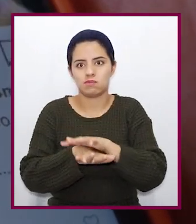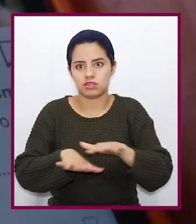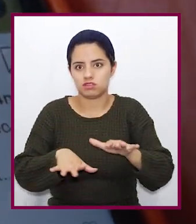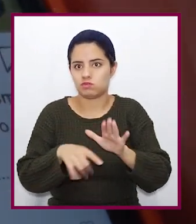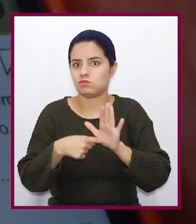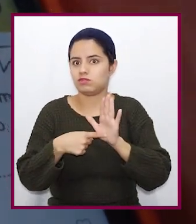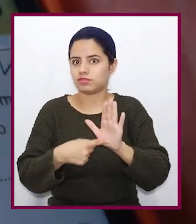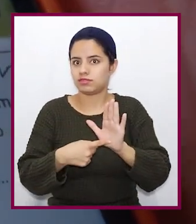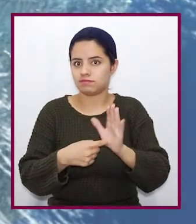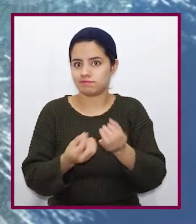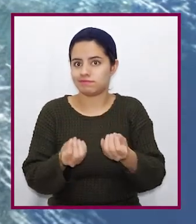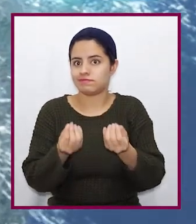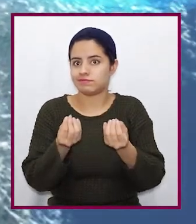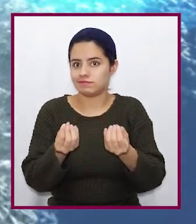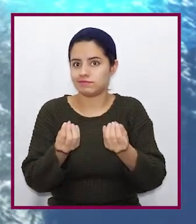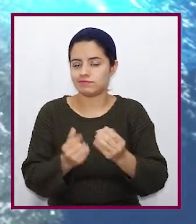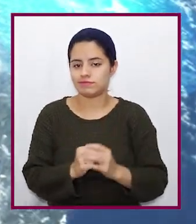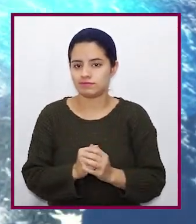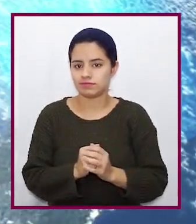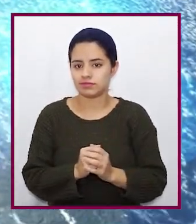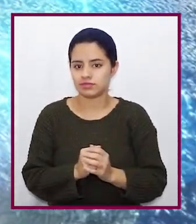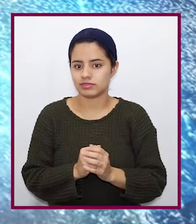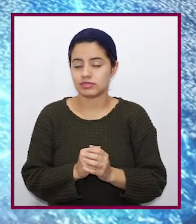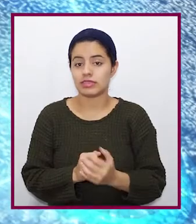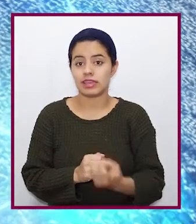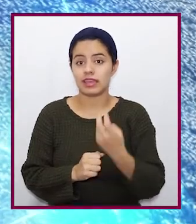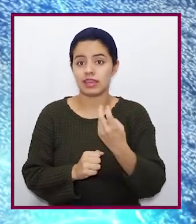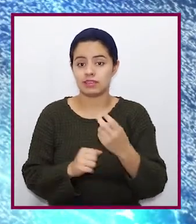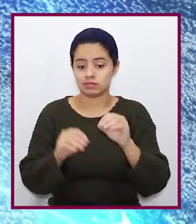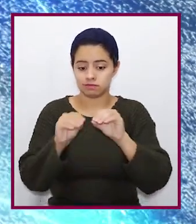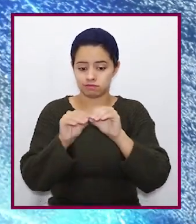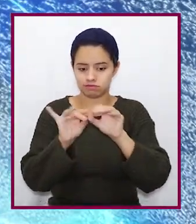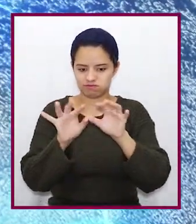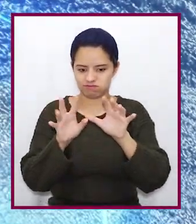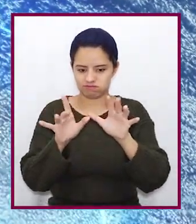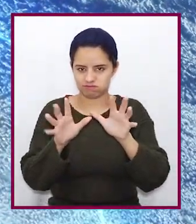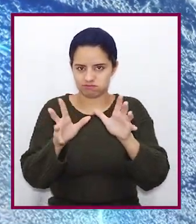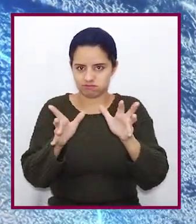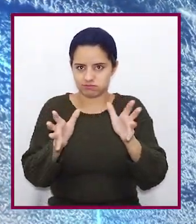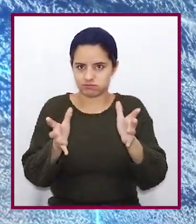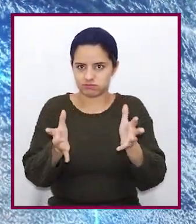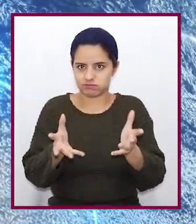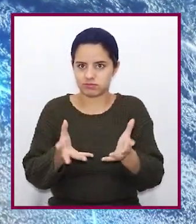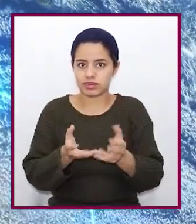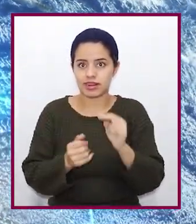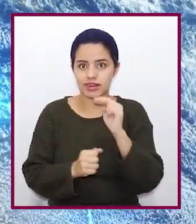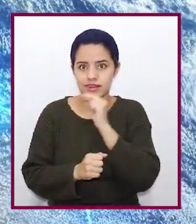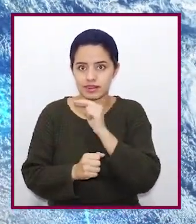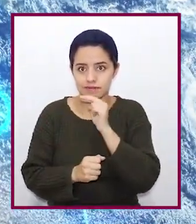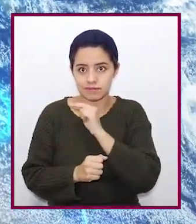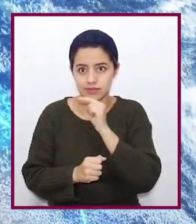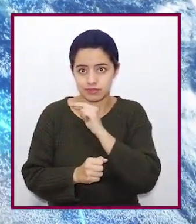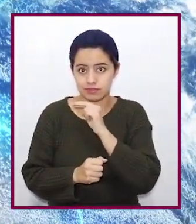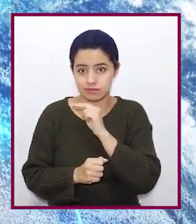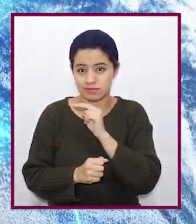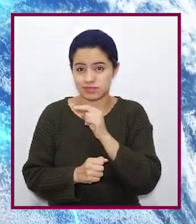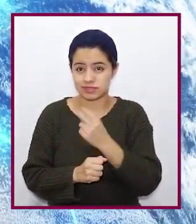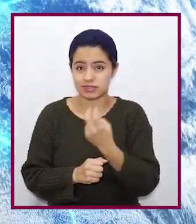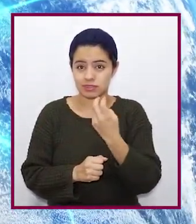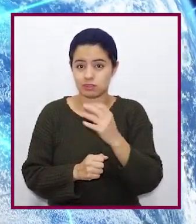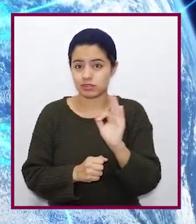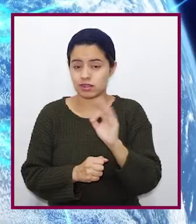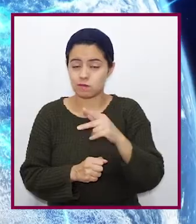lo que pensamos. Esta se propaga de forma rápida, lo que puede que no sea muy conveniente para